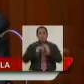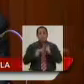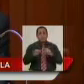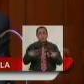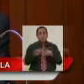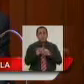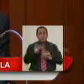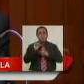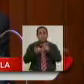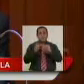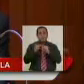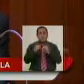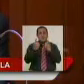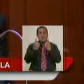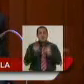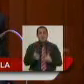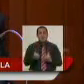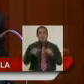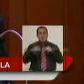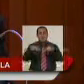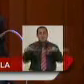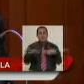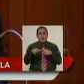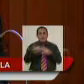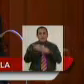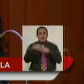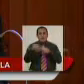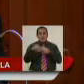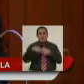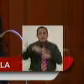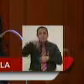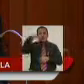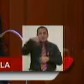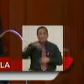y dinamizará la economía de la macrorregión norte del país.